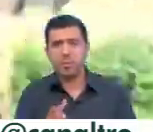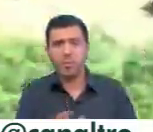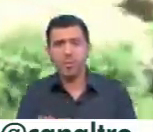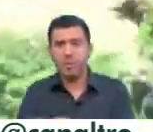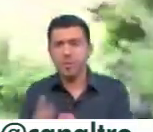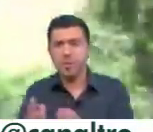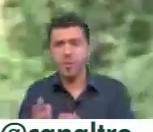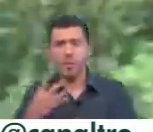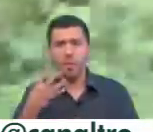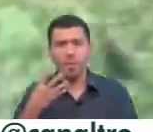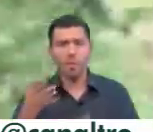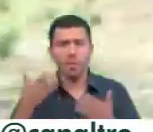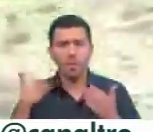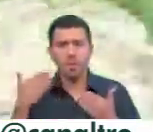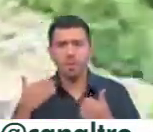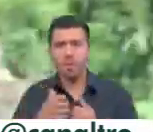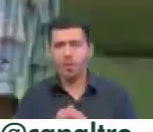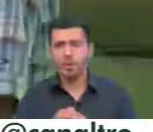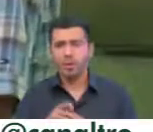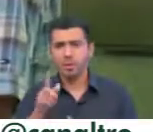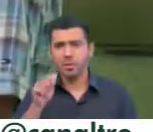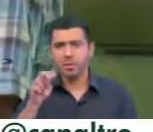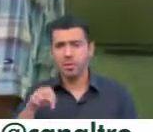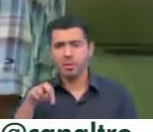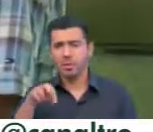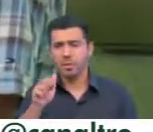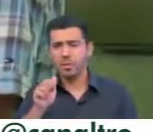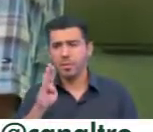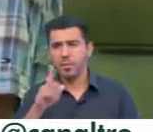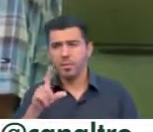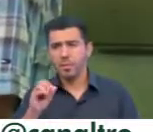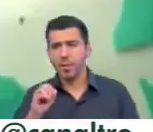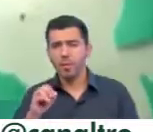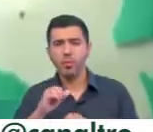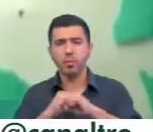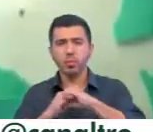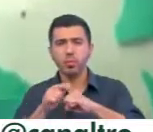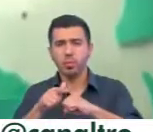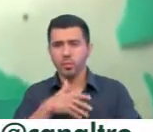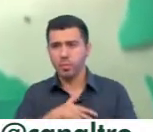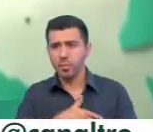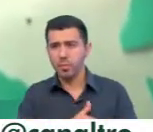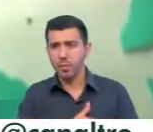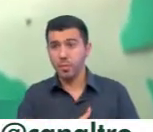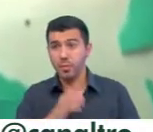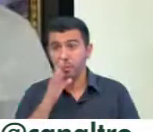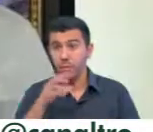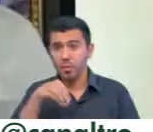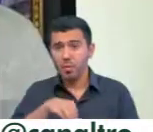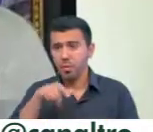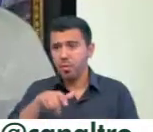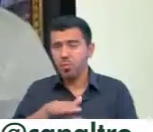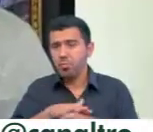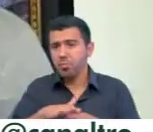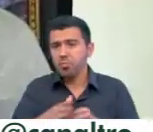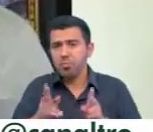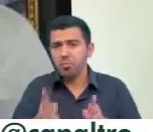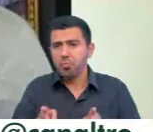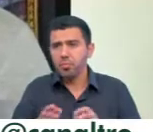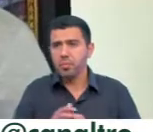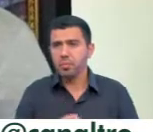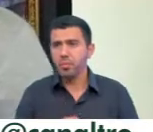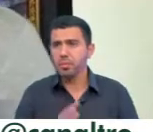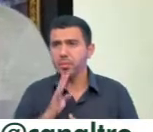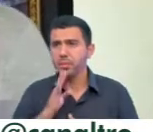cuatro vientos en san pablo sur de bolívar según los familiares del difunto era un poblador civil me parece un campesino